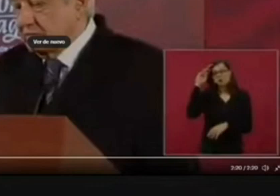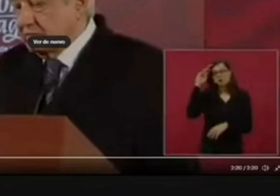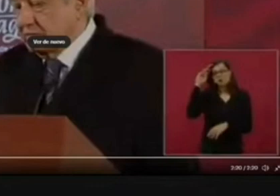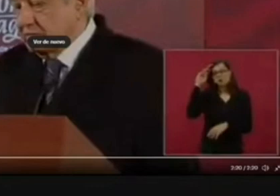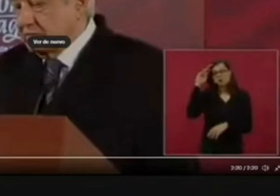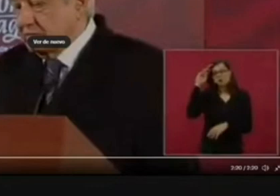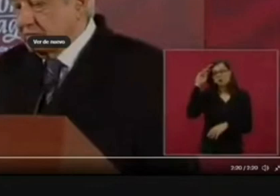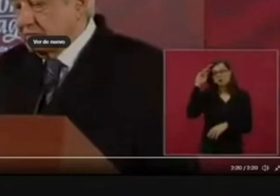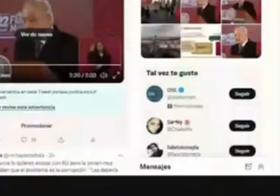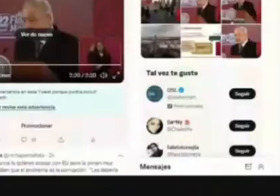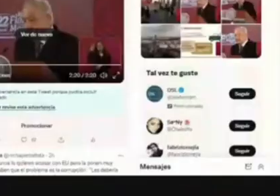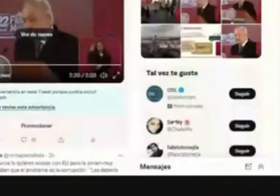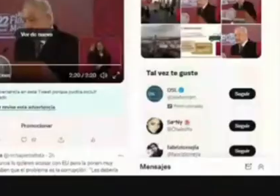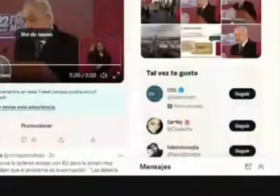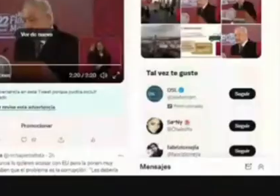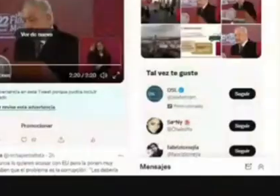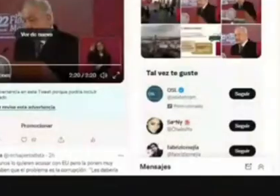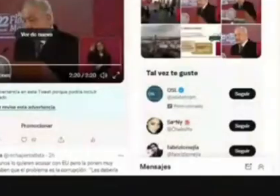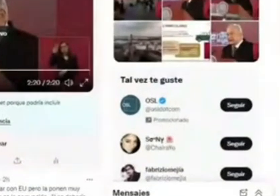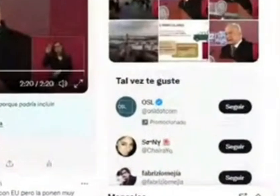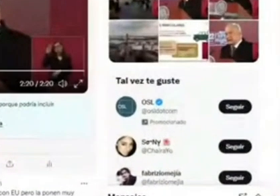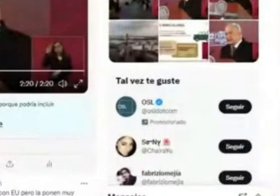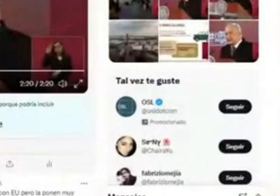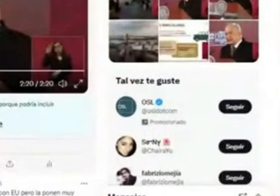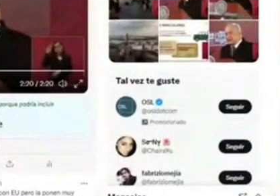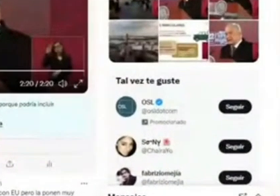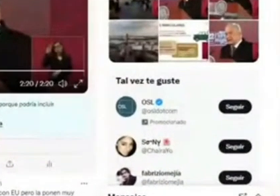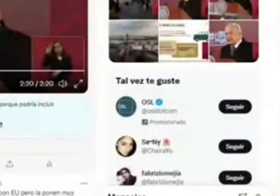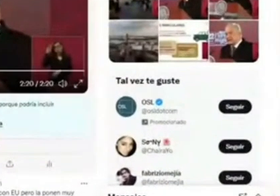esto fue ya al final.